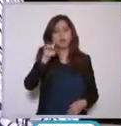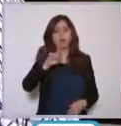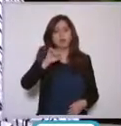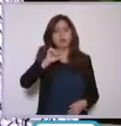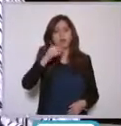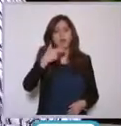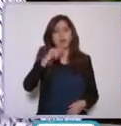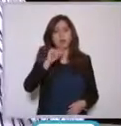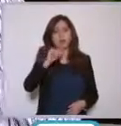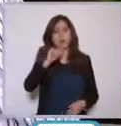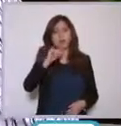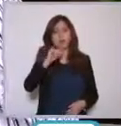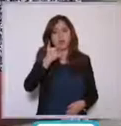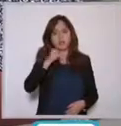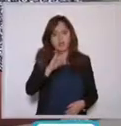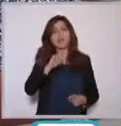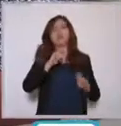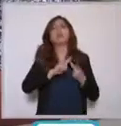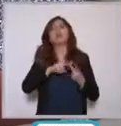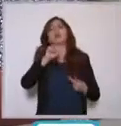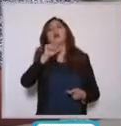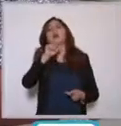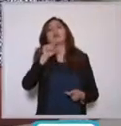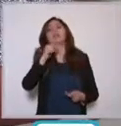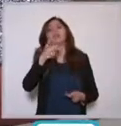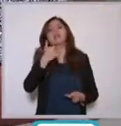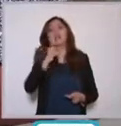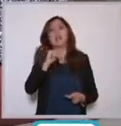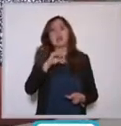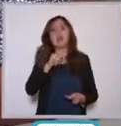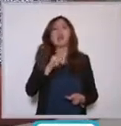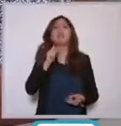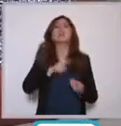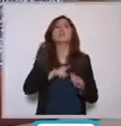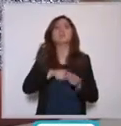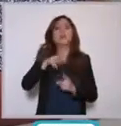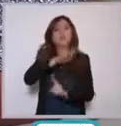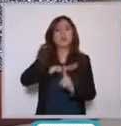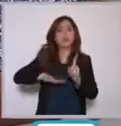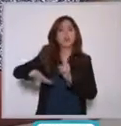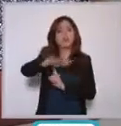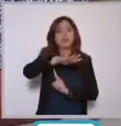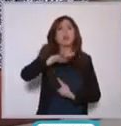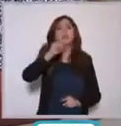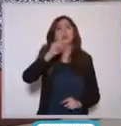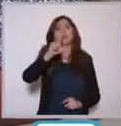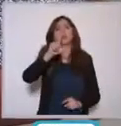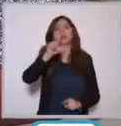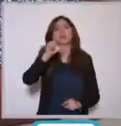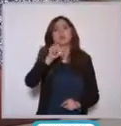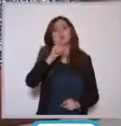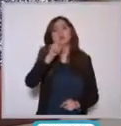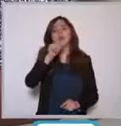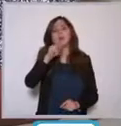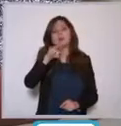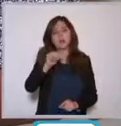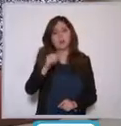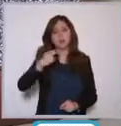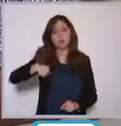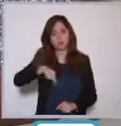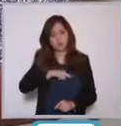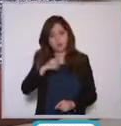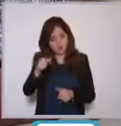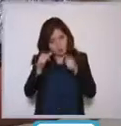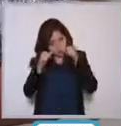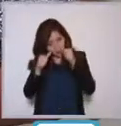Nezahualpilli y Atzayacatl. ¿En qué colonia es? Es la colonia Tlaxpana. Ok, Muy perfecto. bien. Pues estaremos muy pendientes, Claro estaremos que